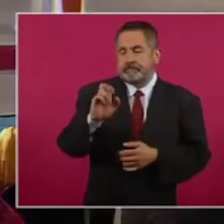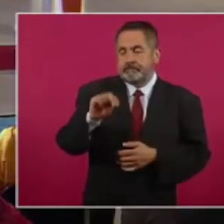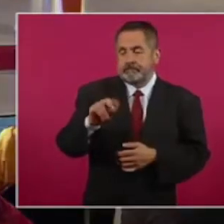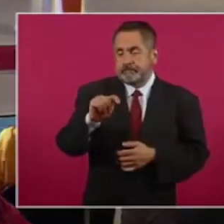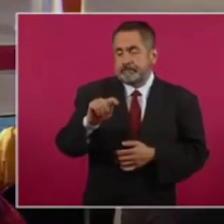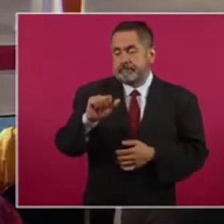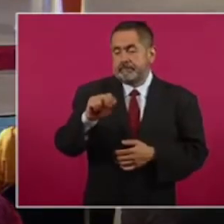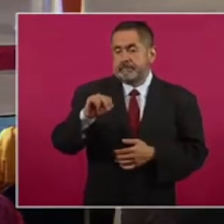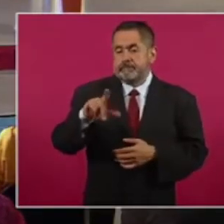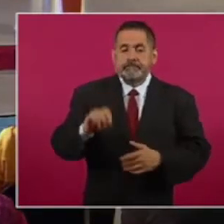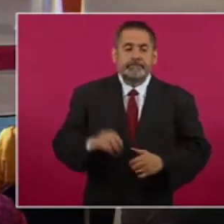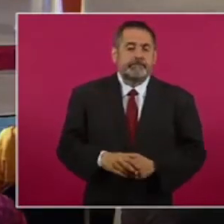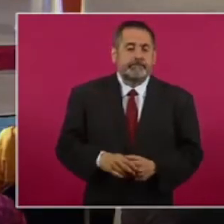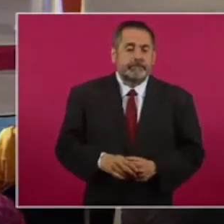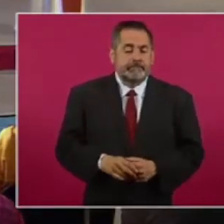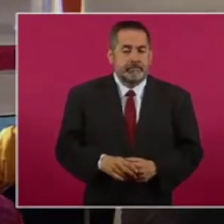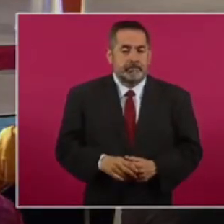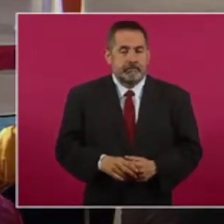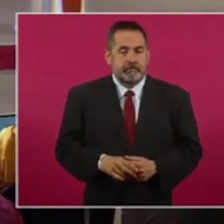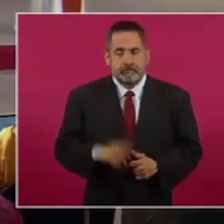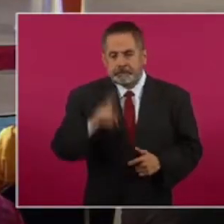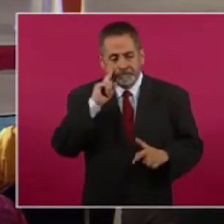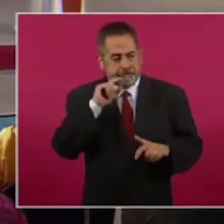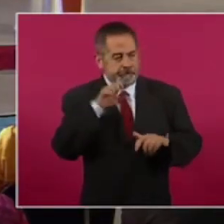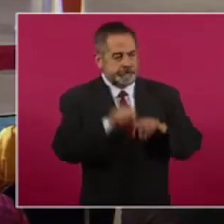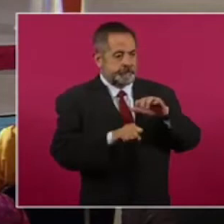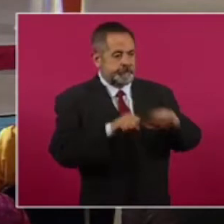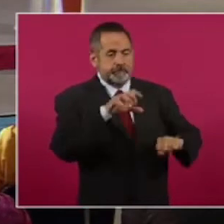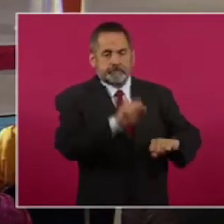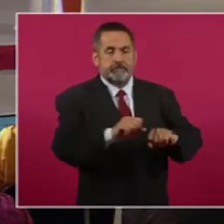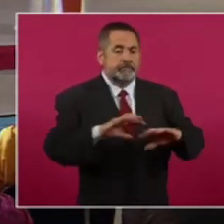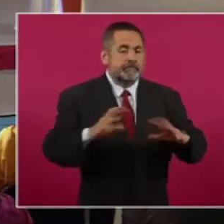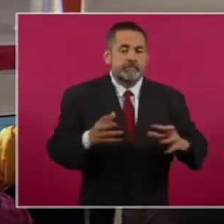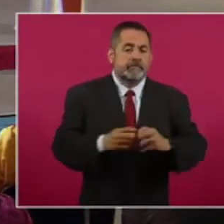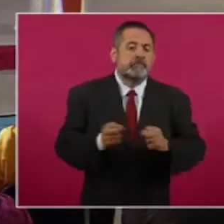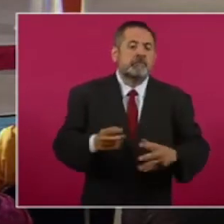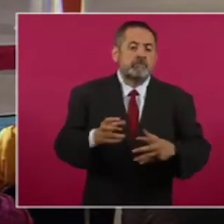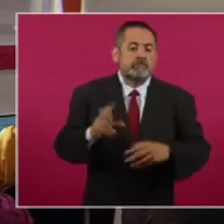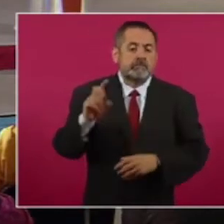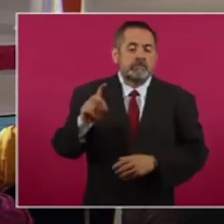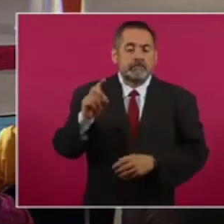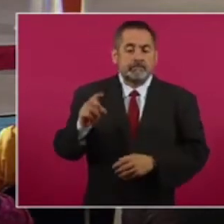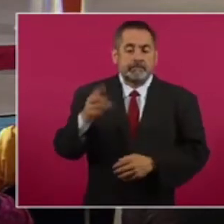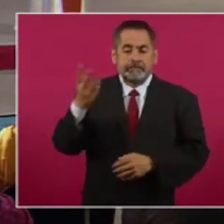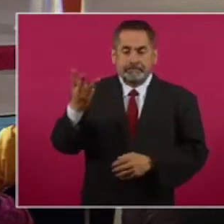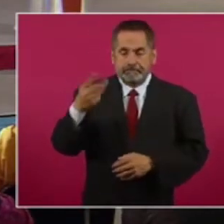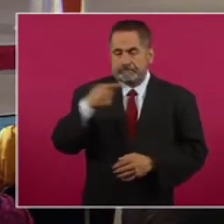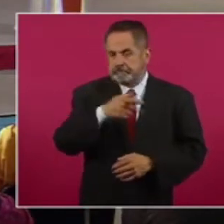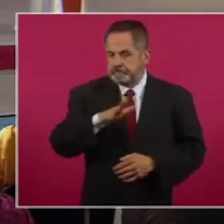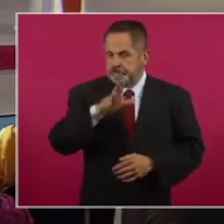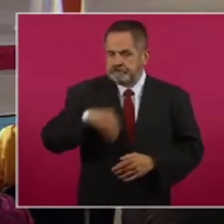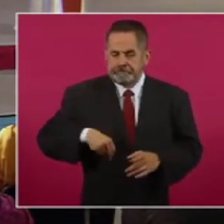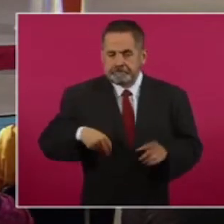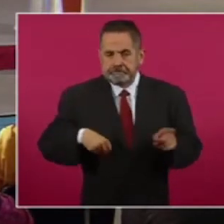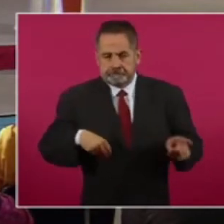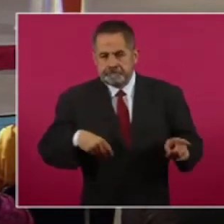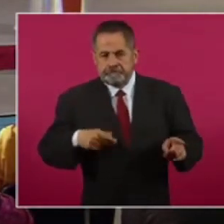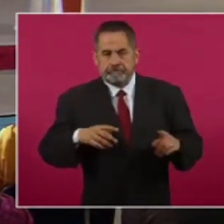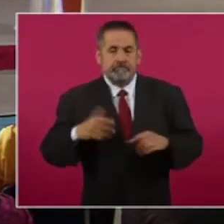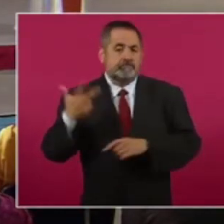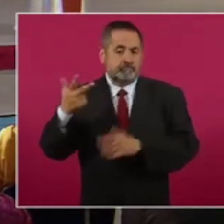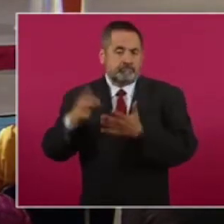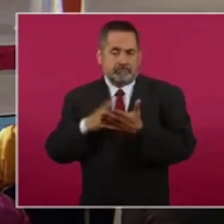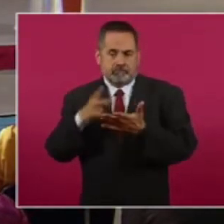Siguiente. Esto ha implicado la detención de 33 presuntos criminales derivados de los 8